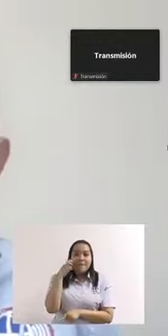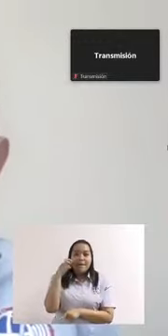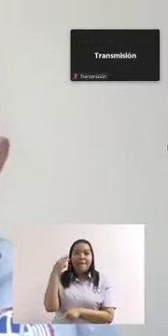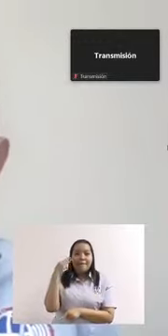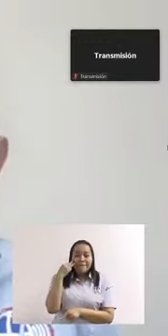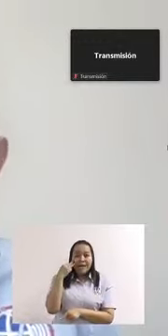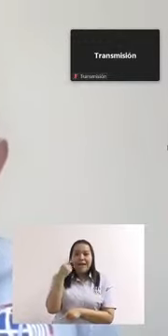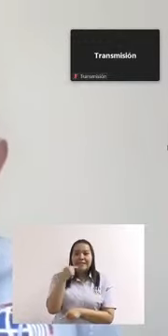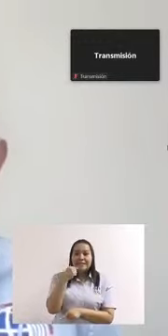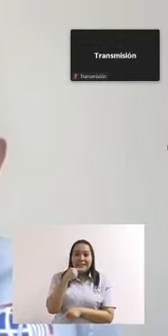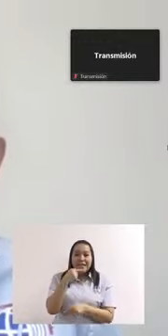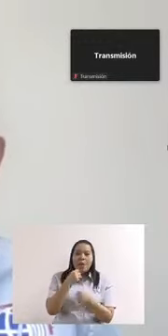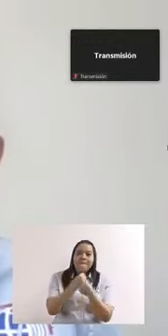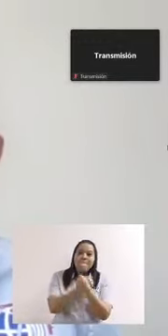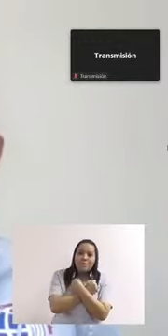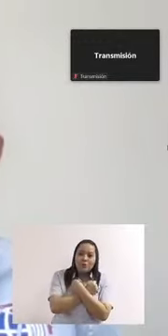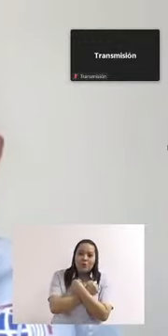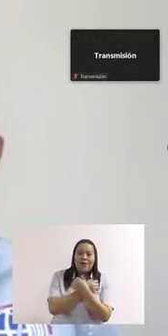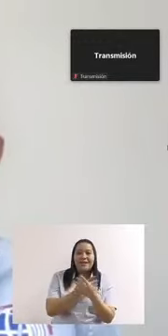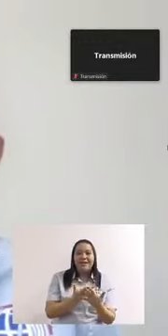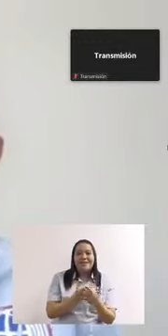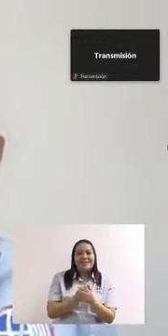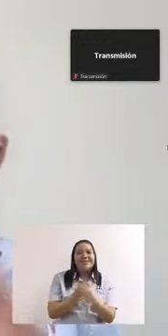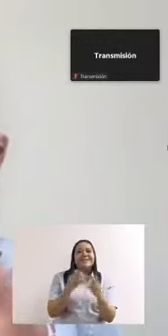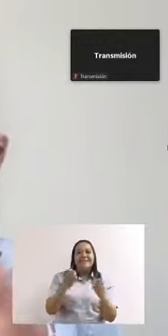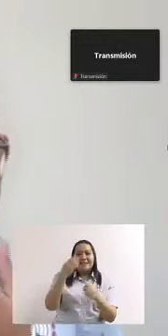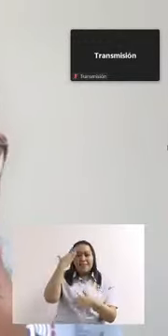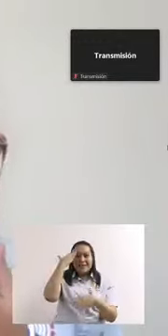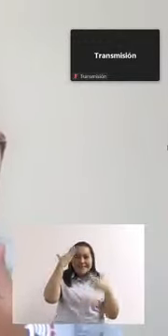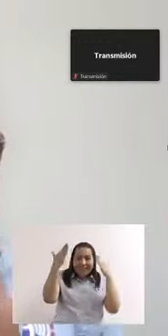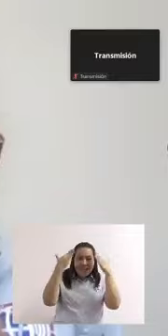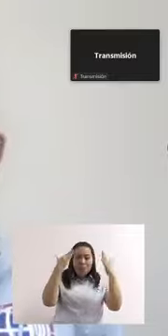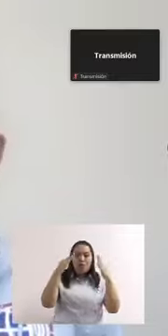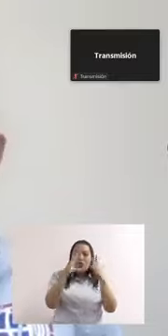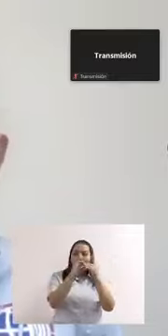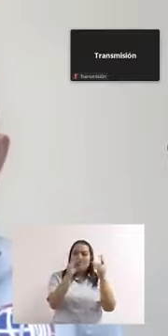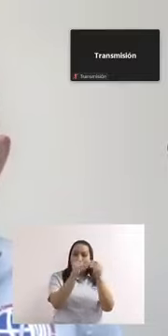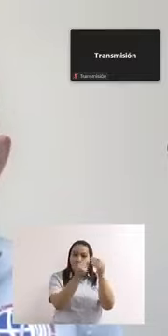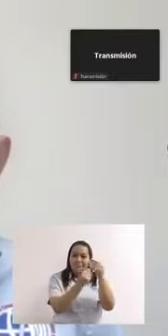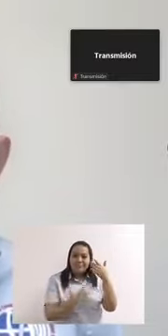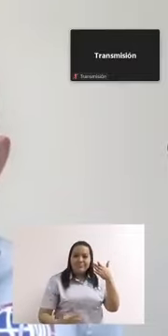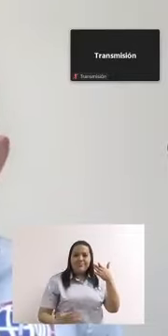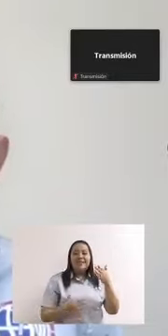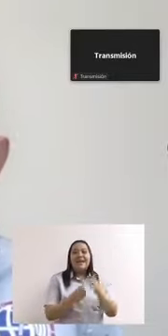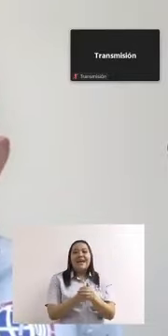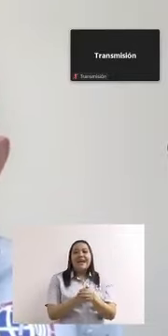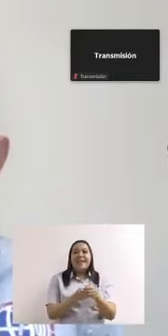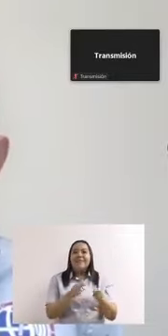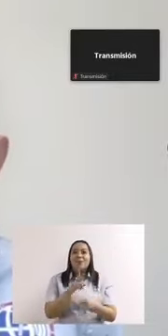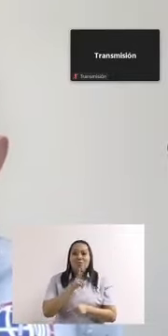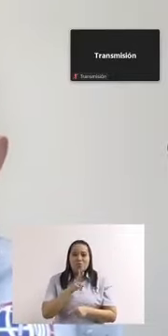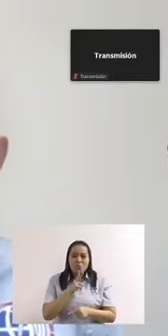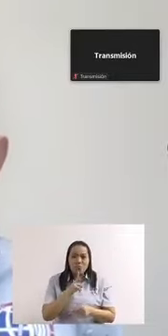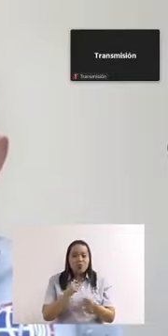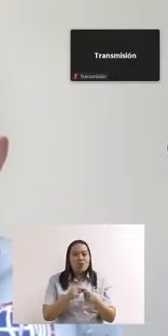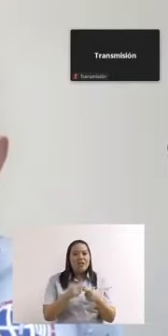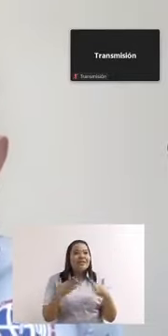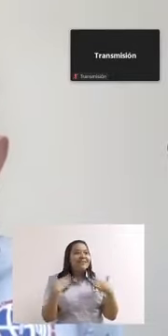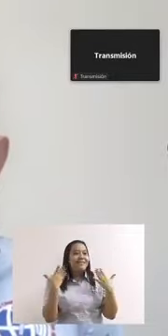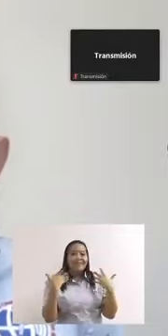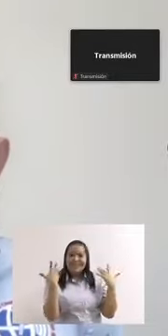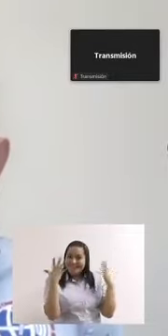tienen mucho cariño, entonces les mandan sus saludos. También de Gapers de Honduras, la están